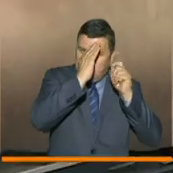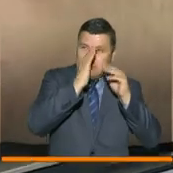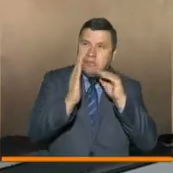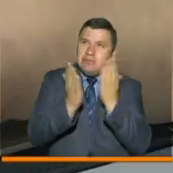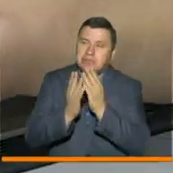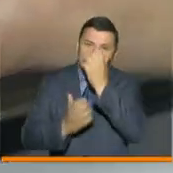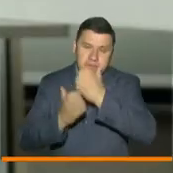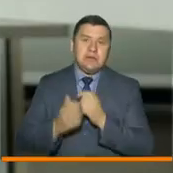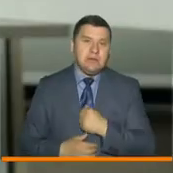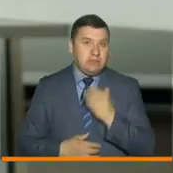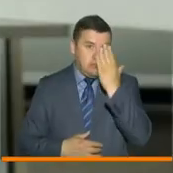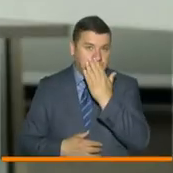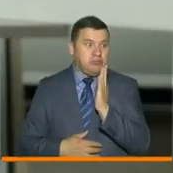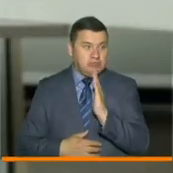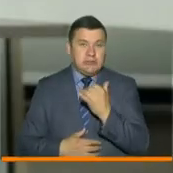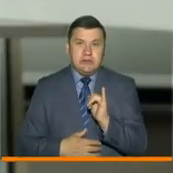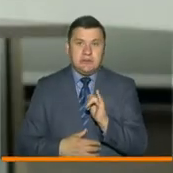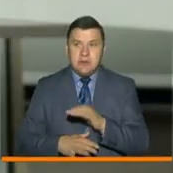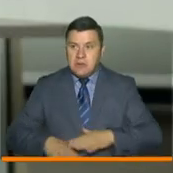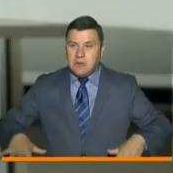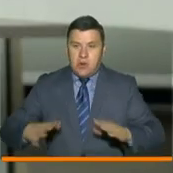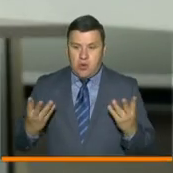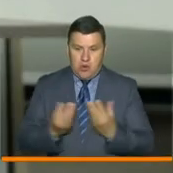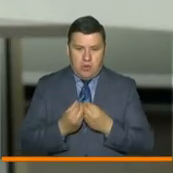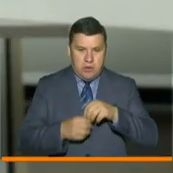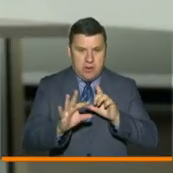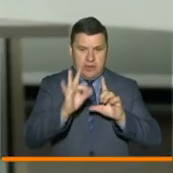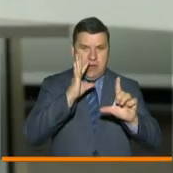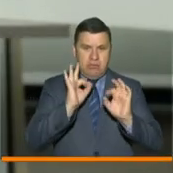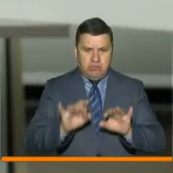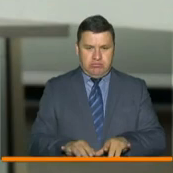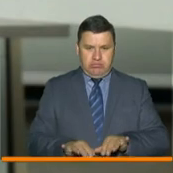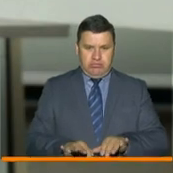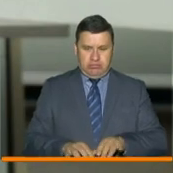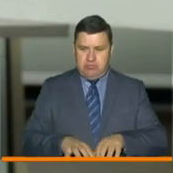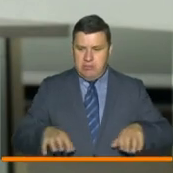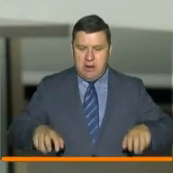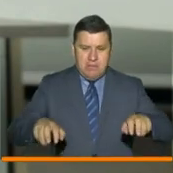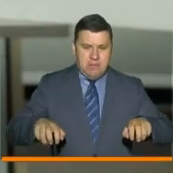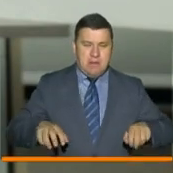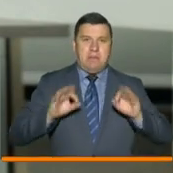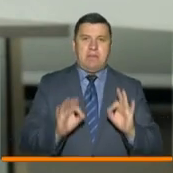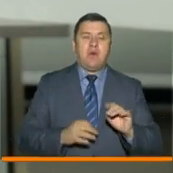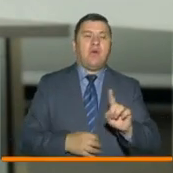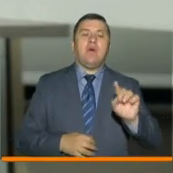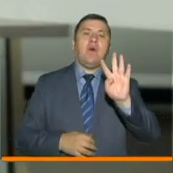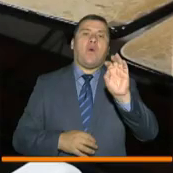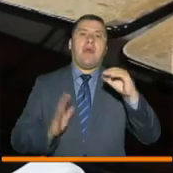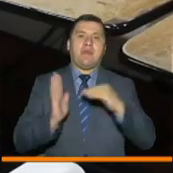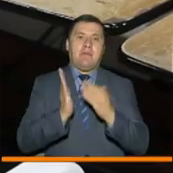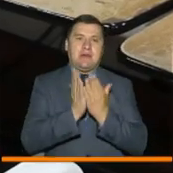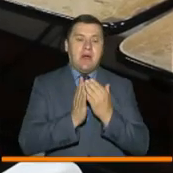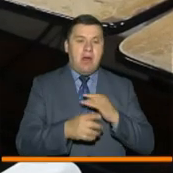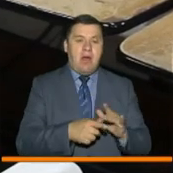Por primera vez se presentó una prueba de estado electrónica en sitio con equipos tecnológicos acondicionados para esto, que permitió que más de 40.000 personas